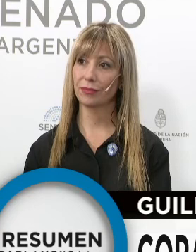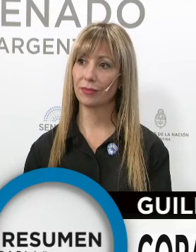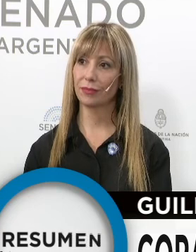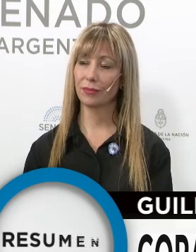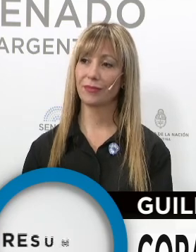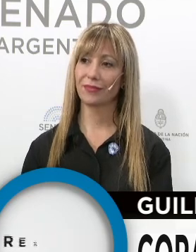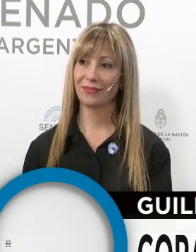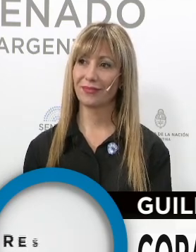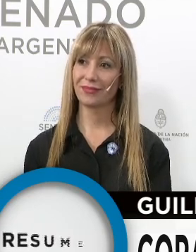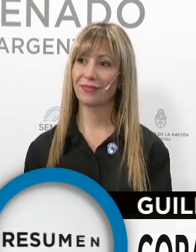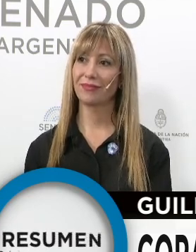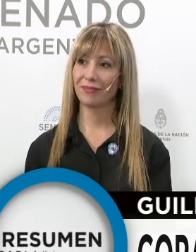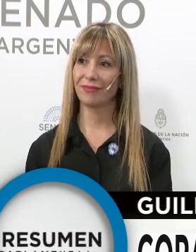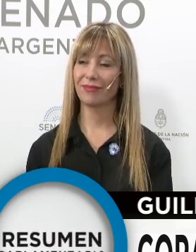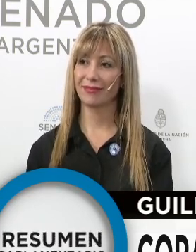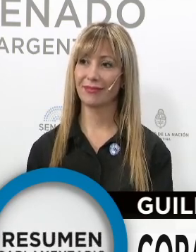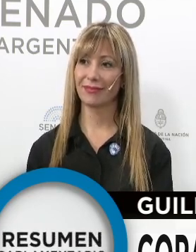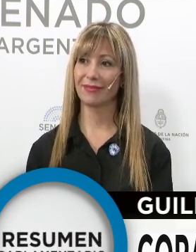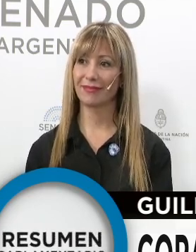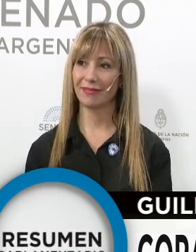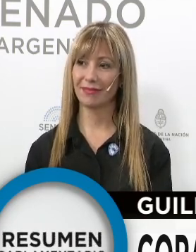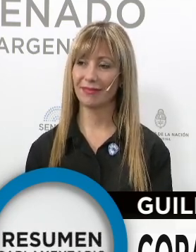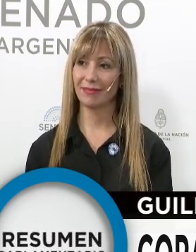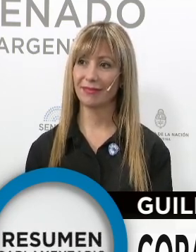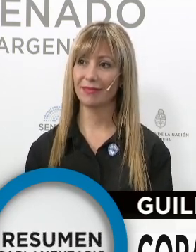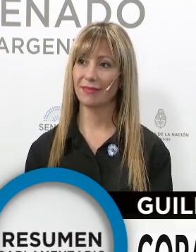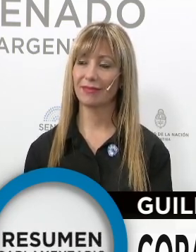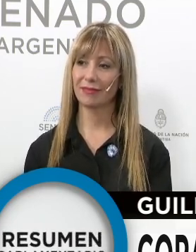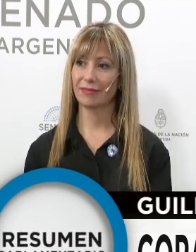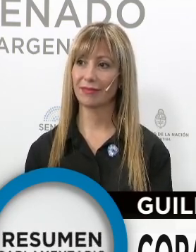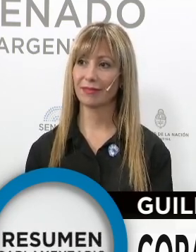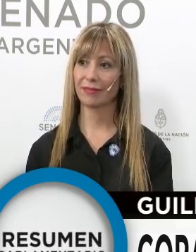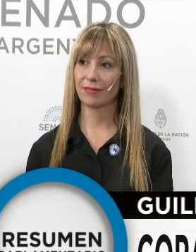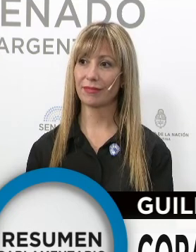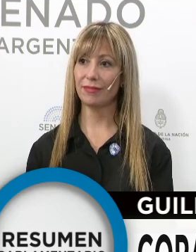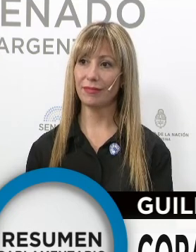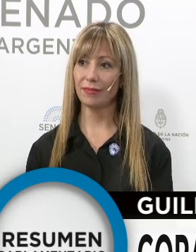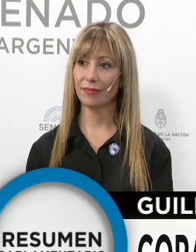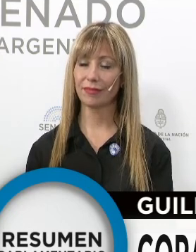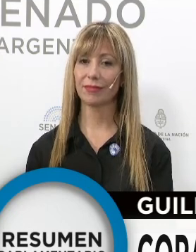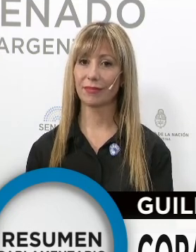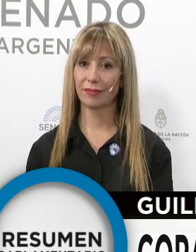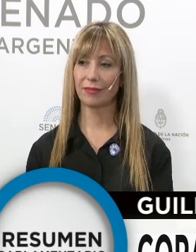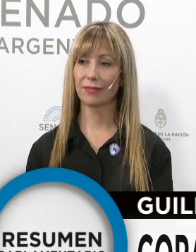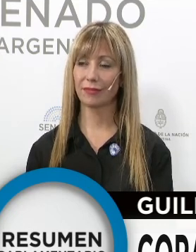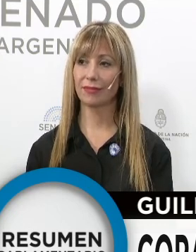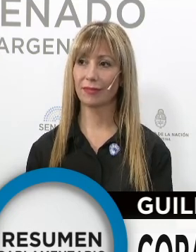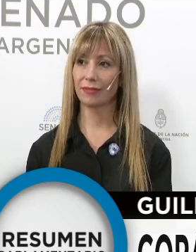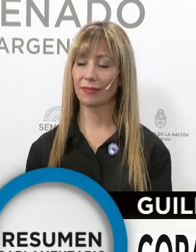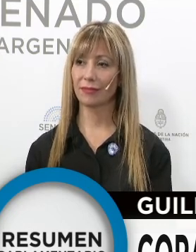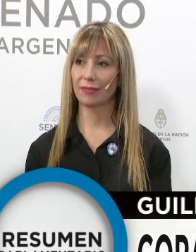más de 1000 preguntas, ya están, han trabajado los equipos, va a concurrir. Creo que él,